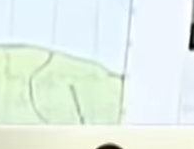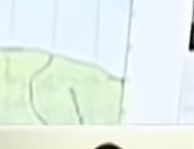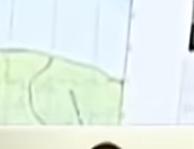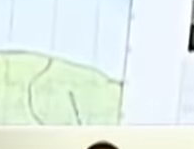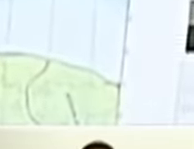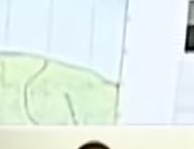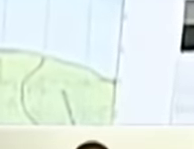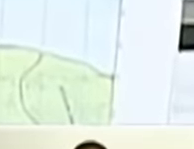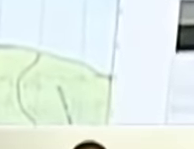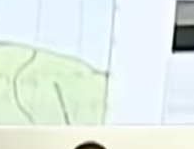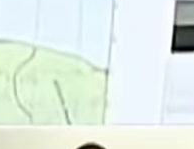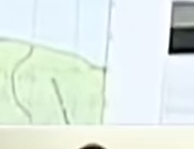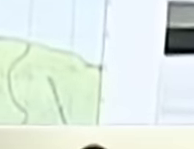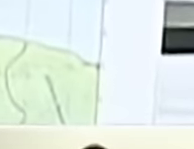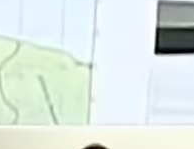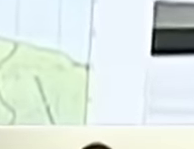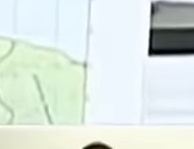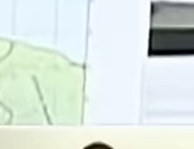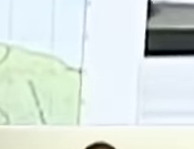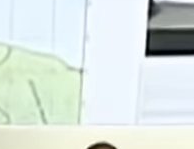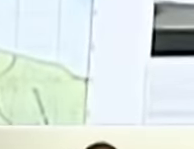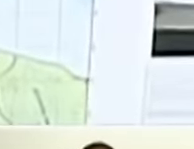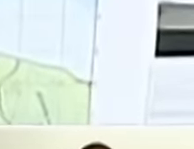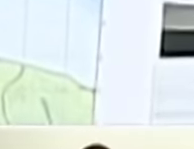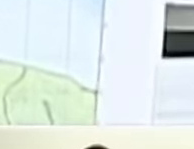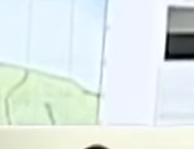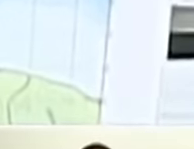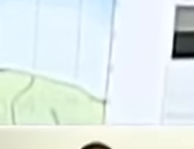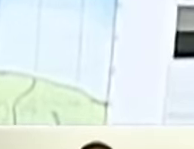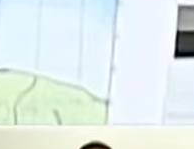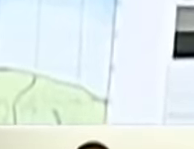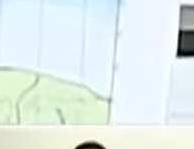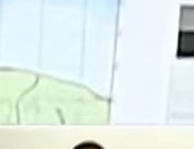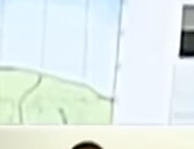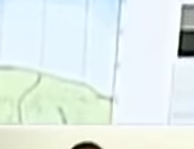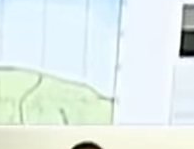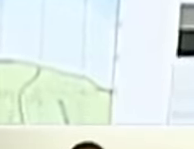el mar, aquí en el Atlántico, todo el mar,